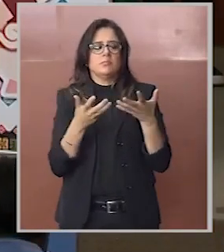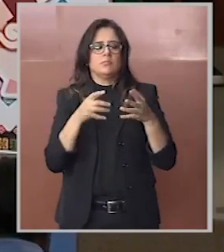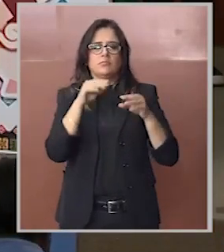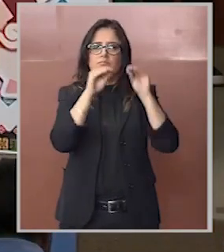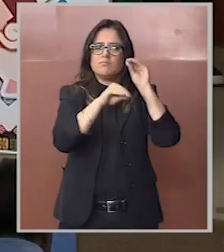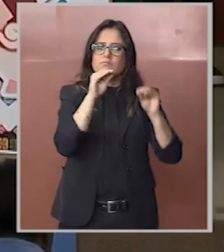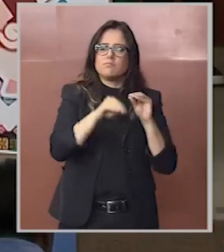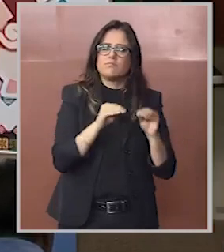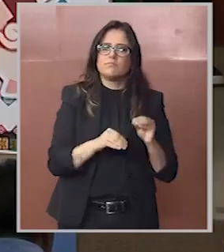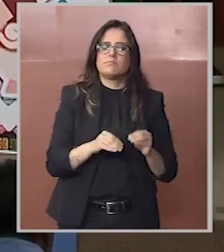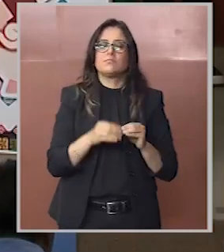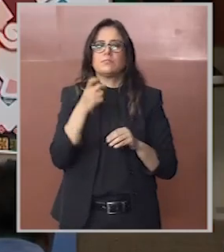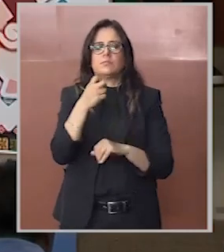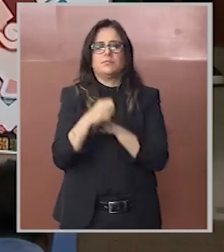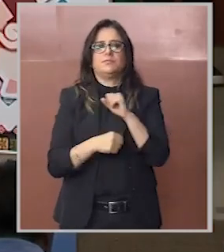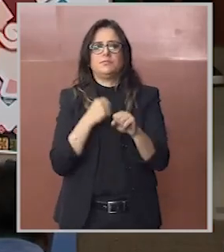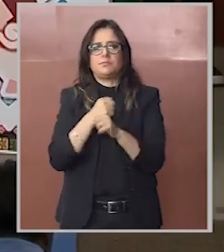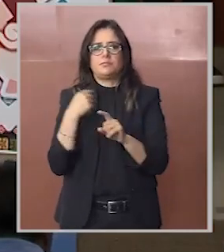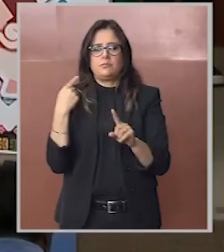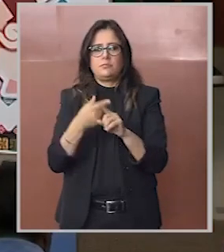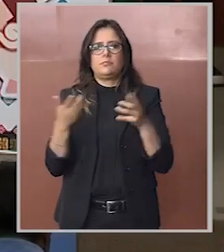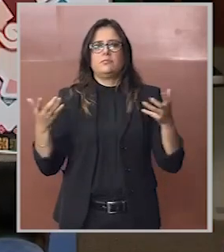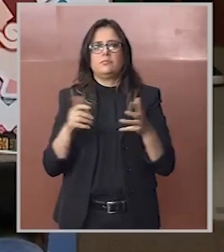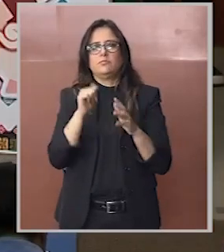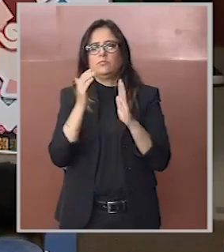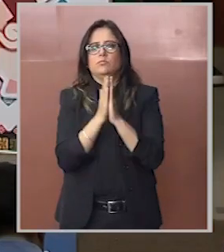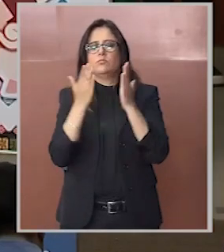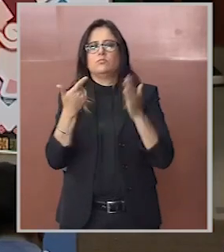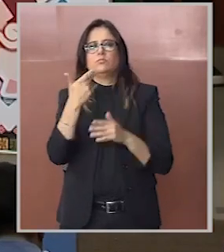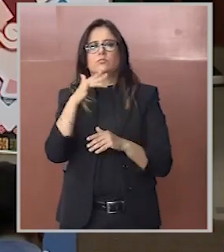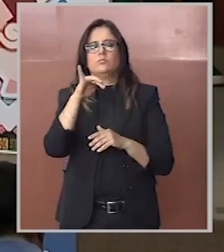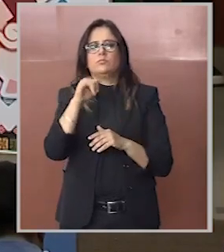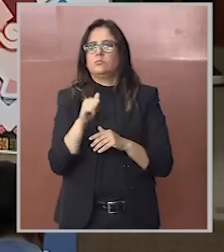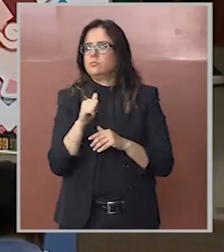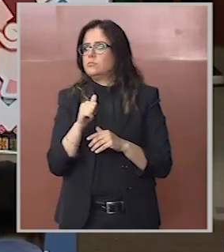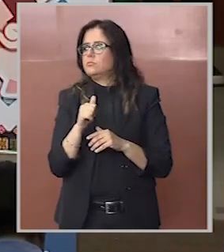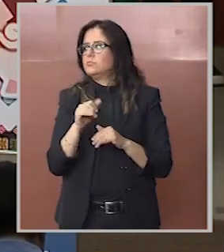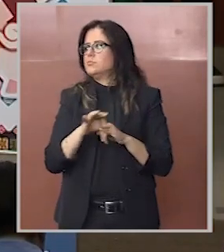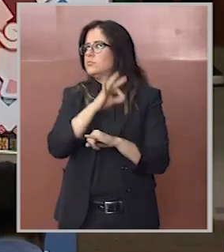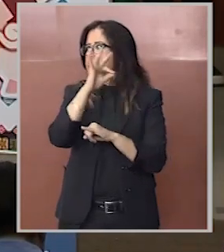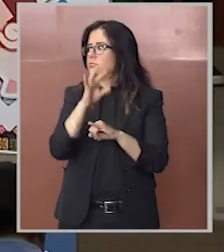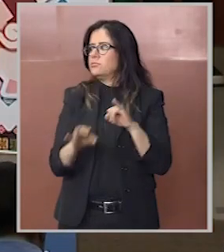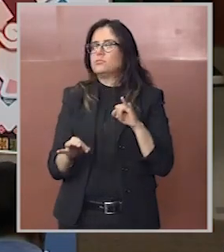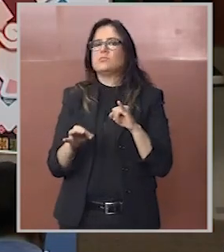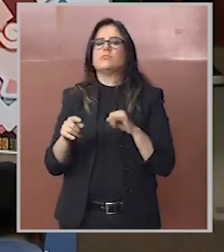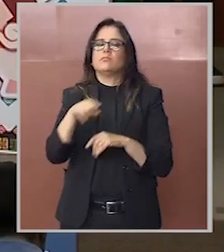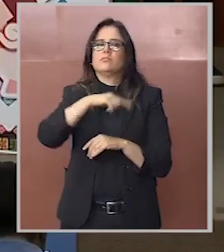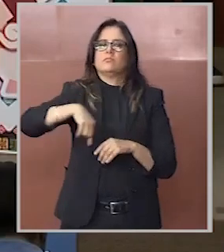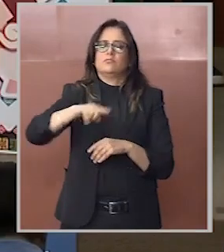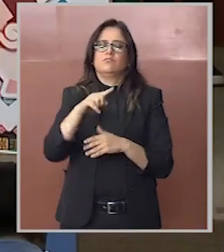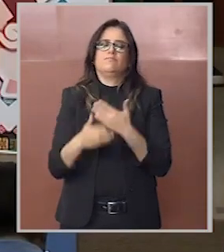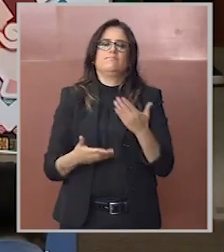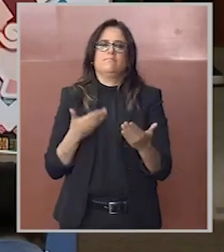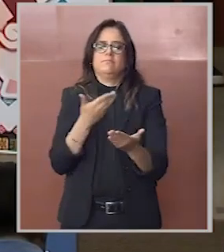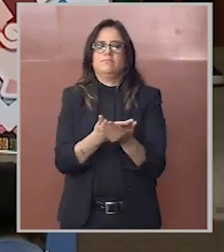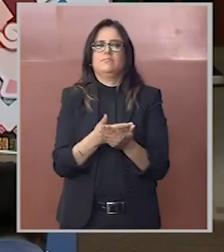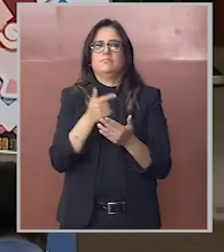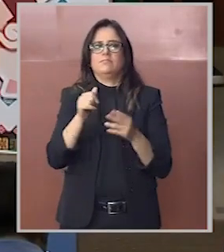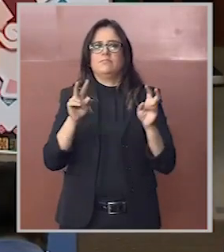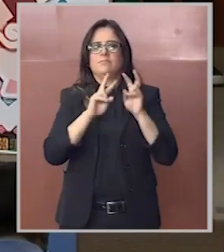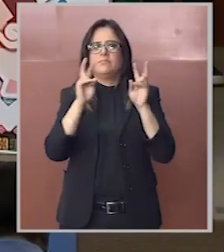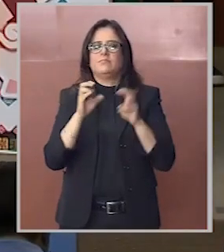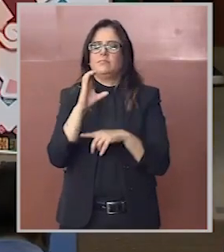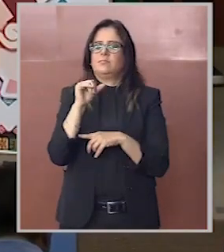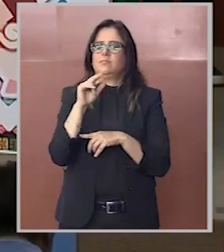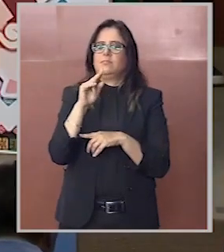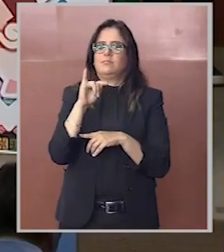este año Pues elaboramos otra guía bueno era una guía Pero al final pues nosotras propusimos que se denominara cartilla de